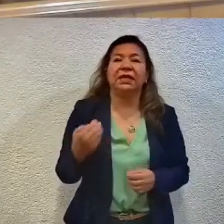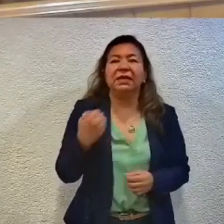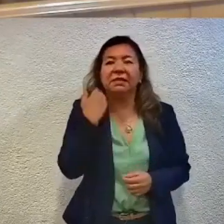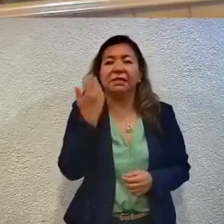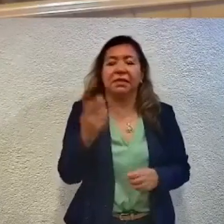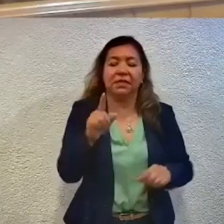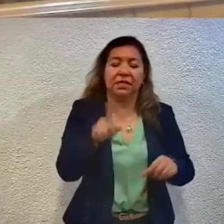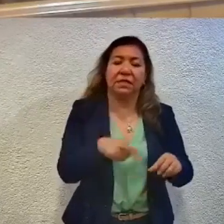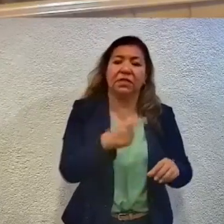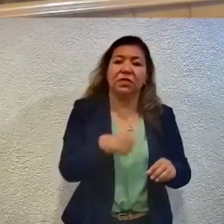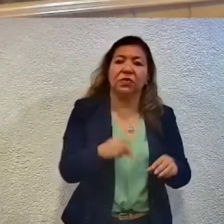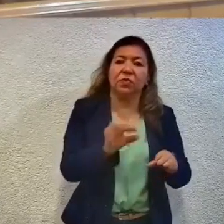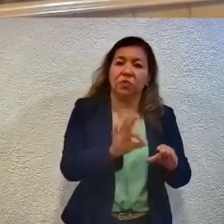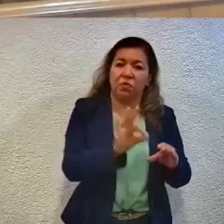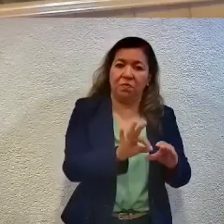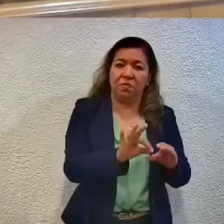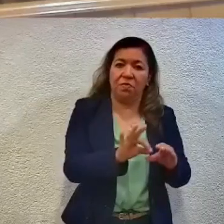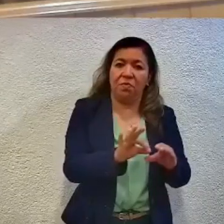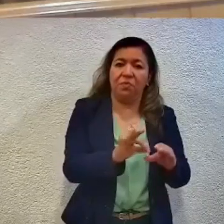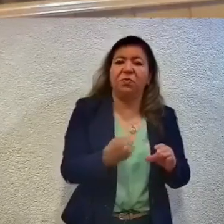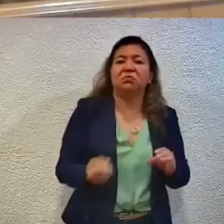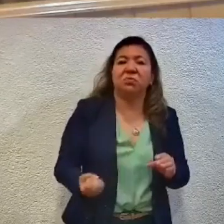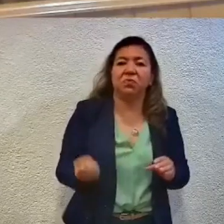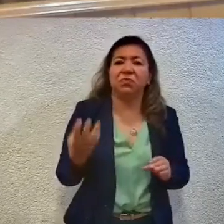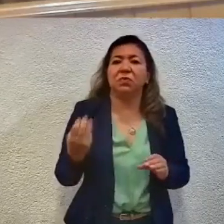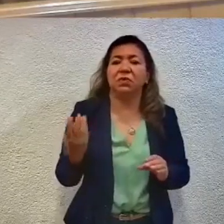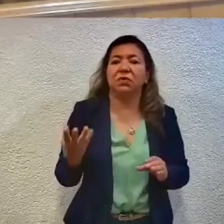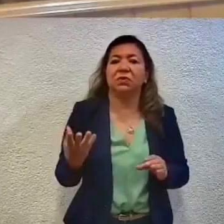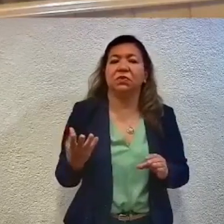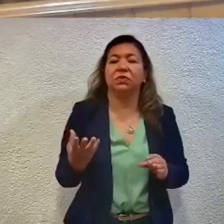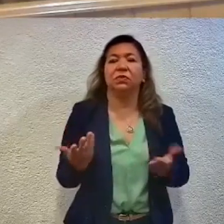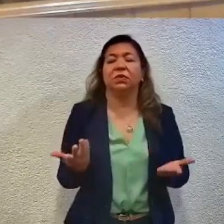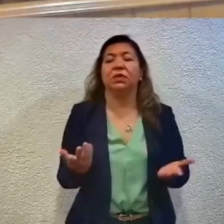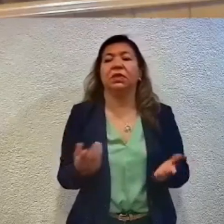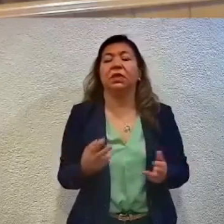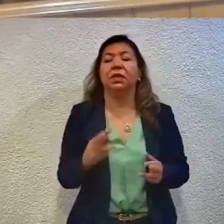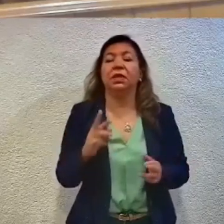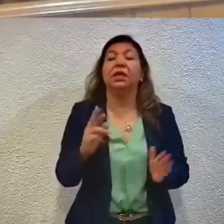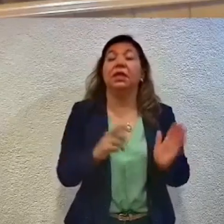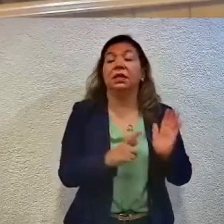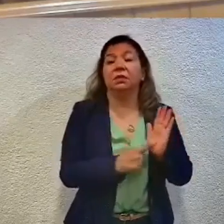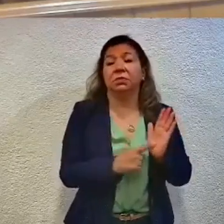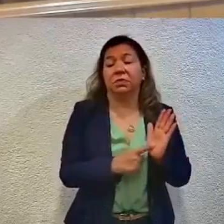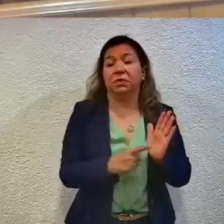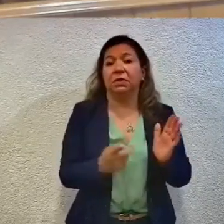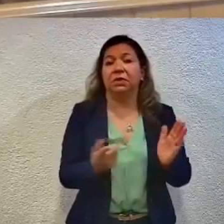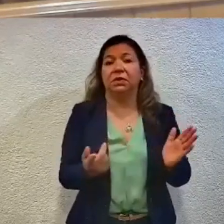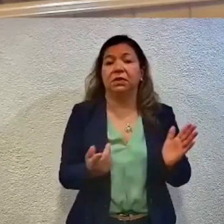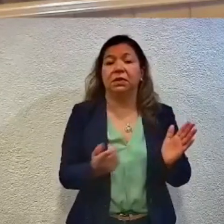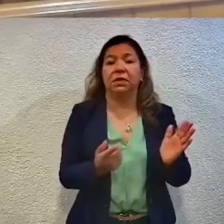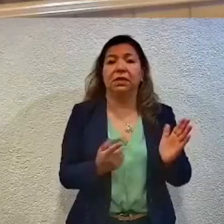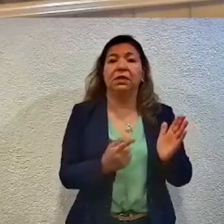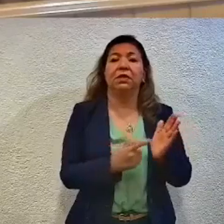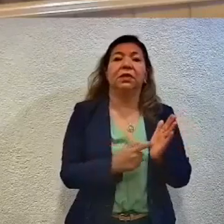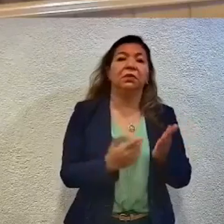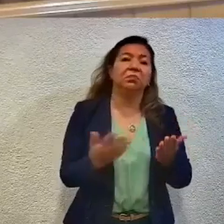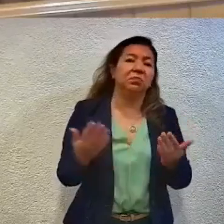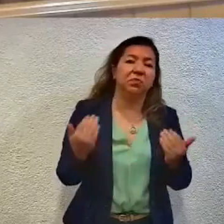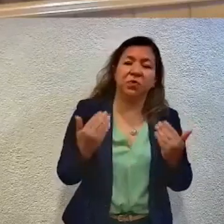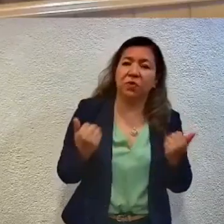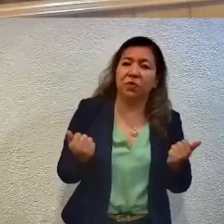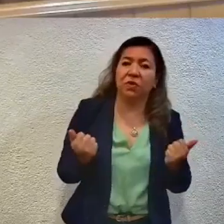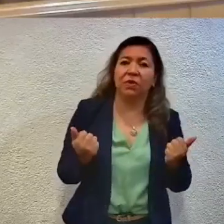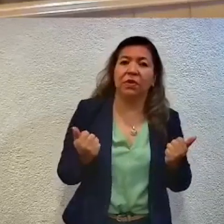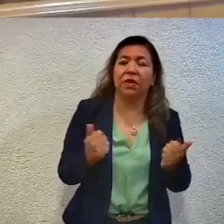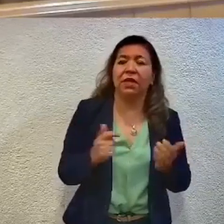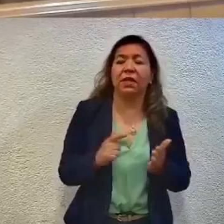lo que significa que aun cuando dicho razonamiento fue omitido por la responsable, Lo anterior es razonable porque no existe supuesto